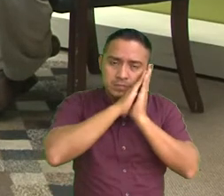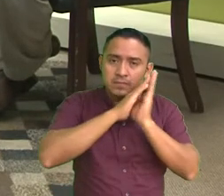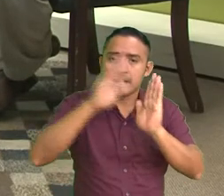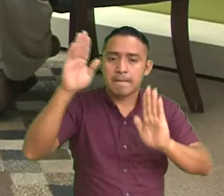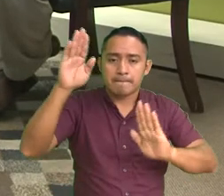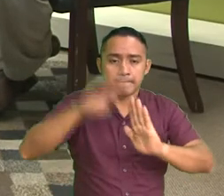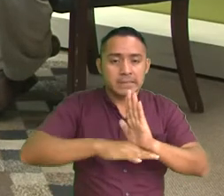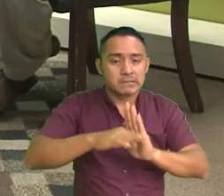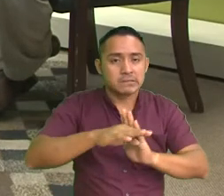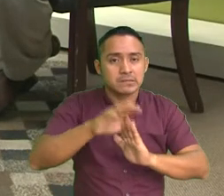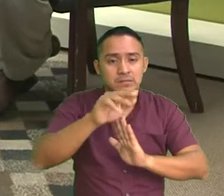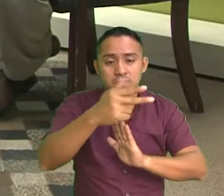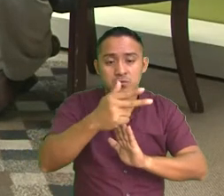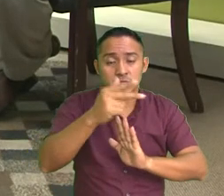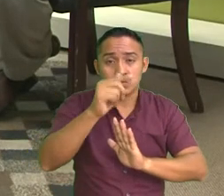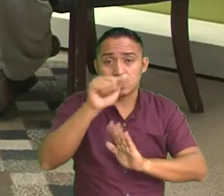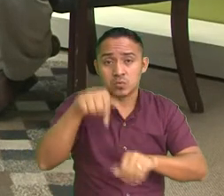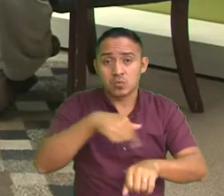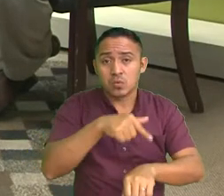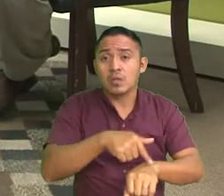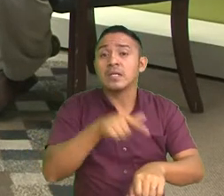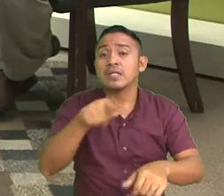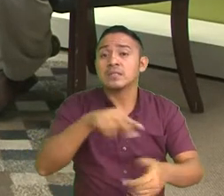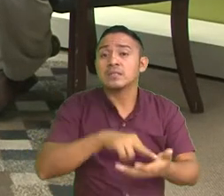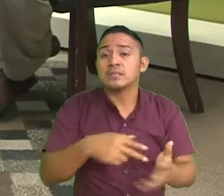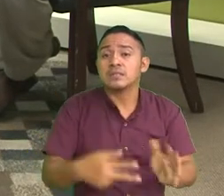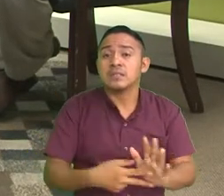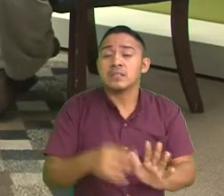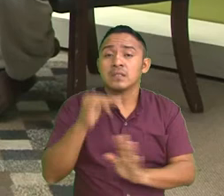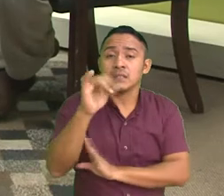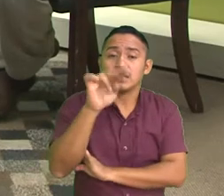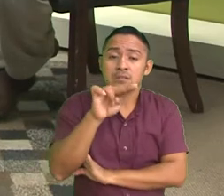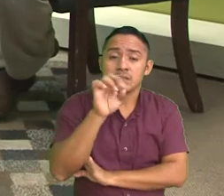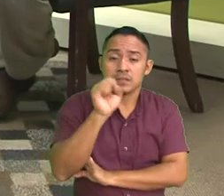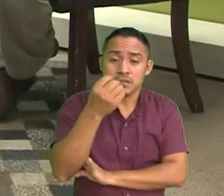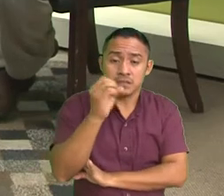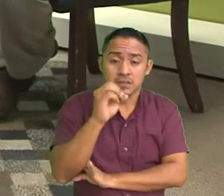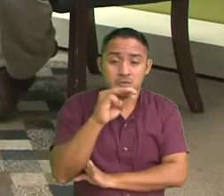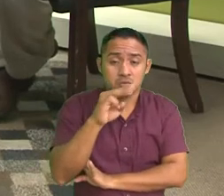8 horas y está teniendo un insomnio de cantidad.